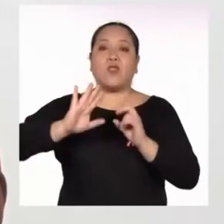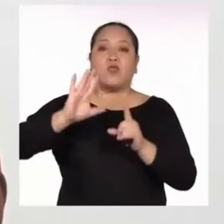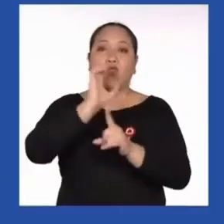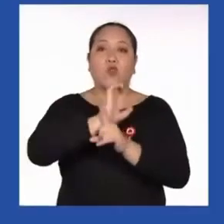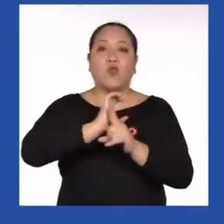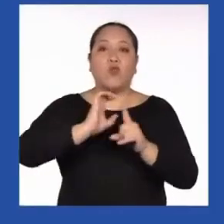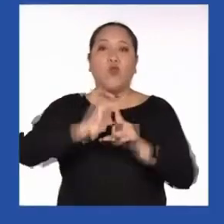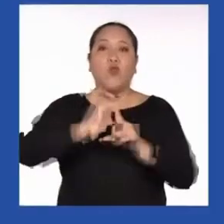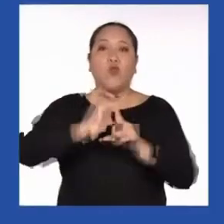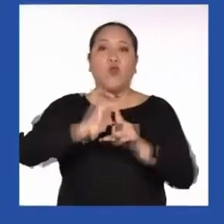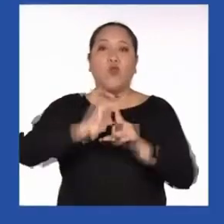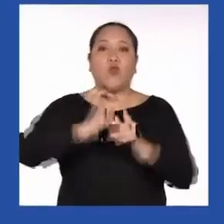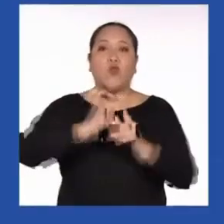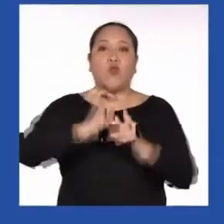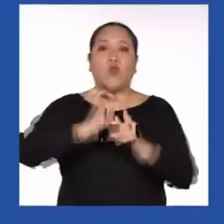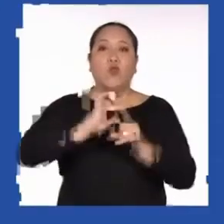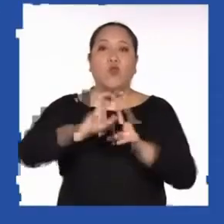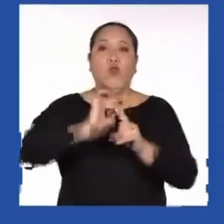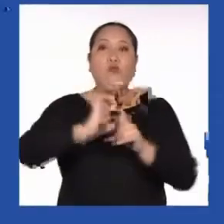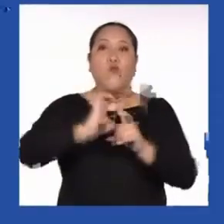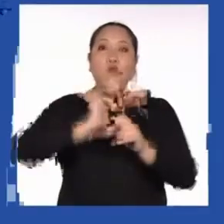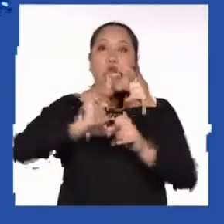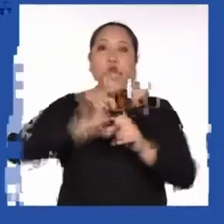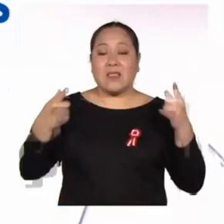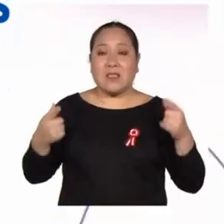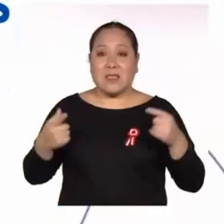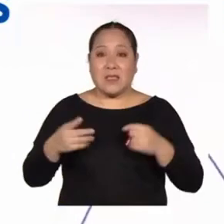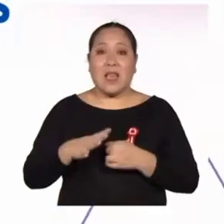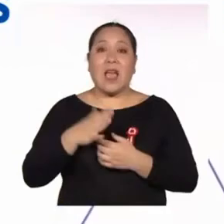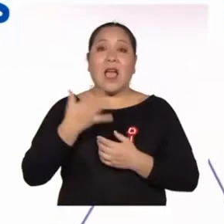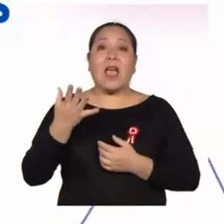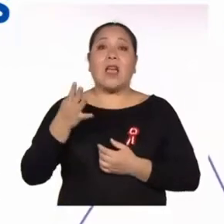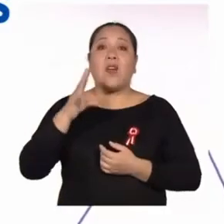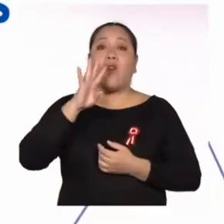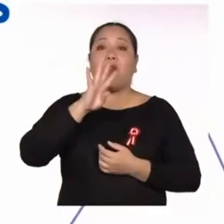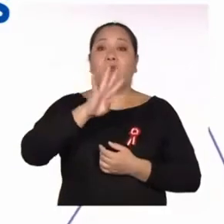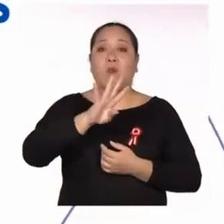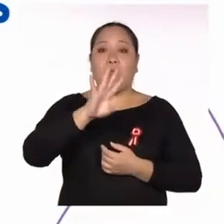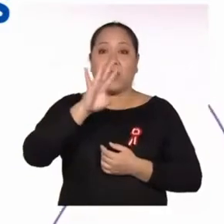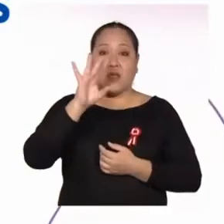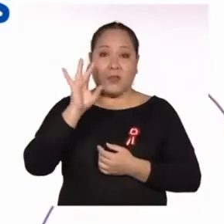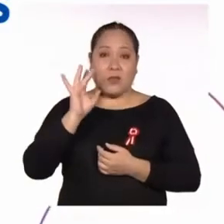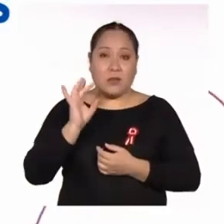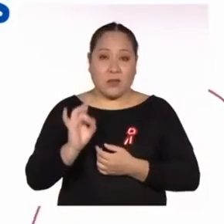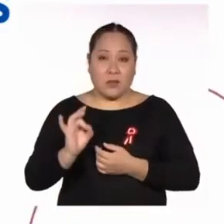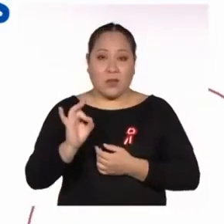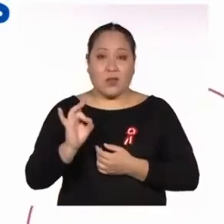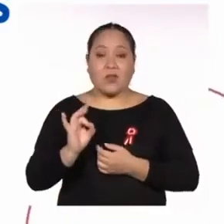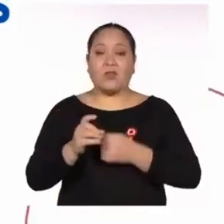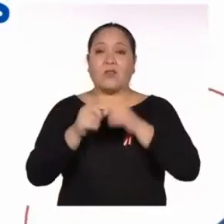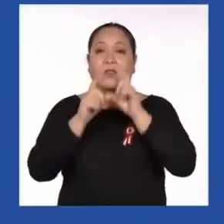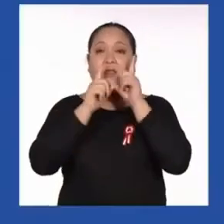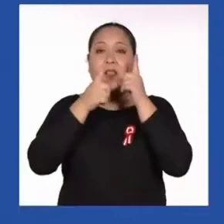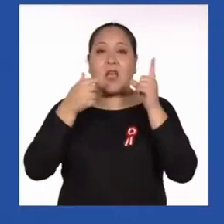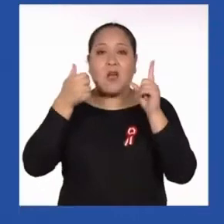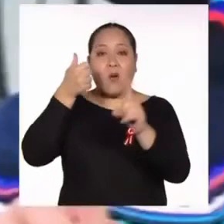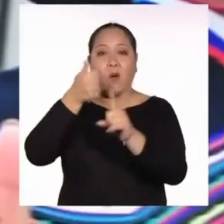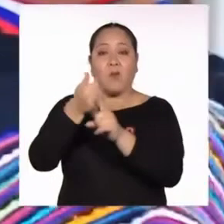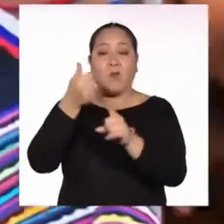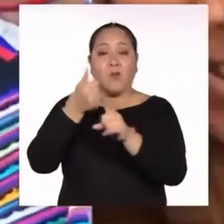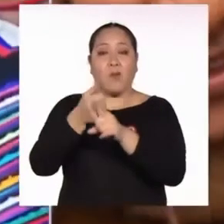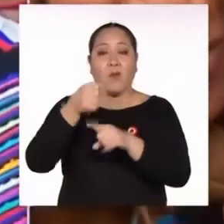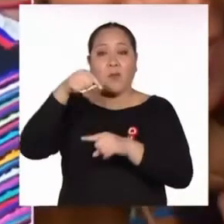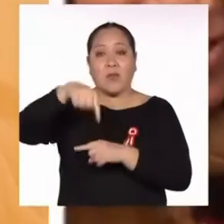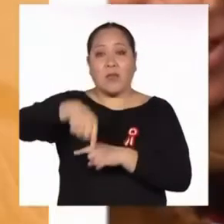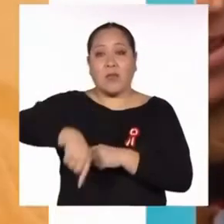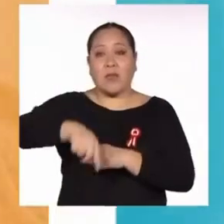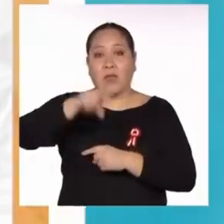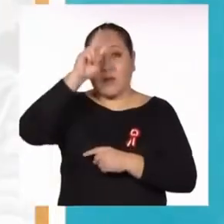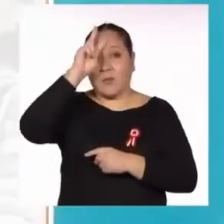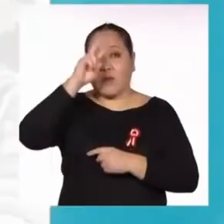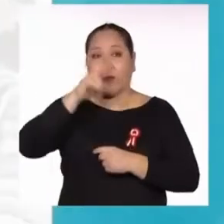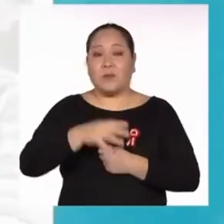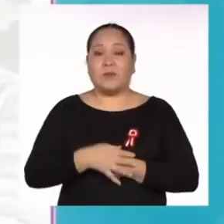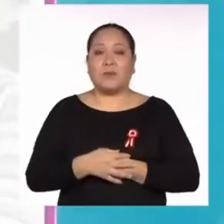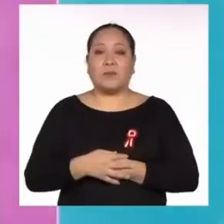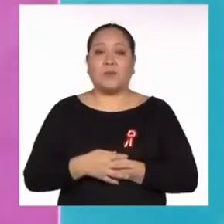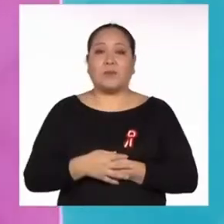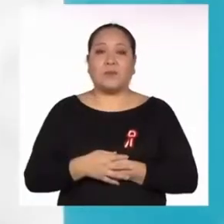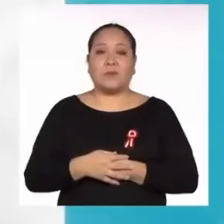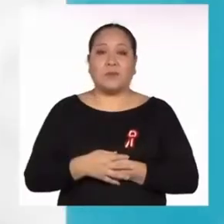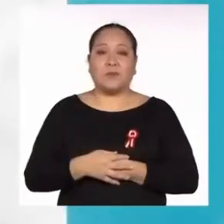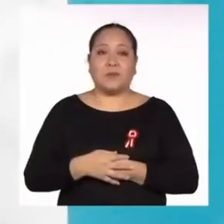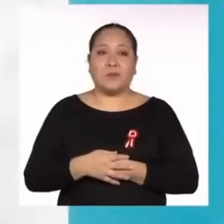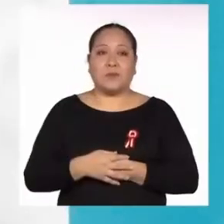lingüística existen 48 diferentes lenguas originarias en el perú el perú